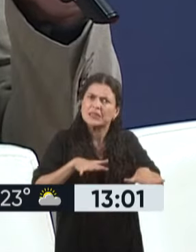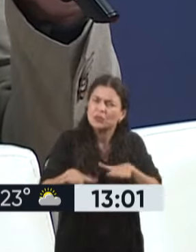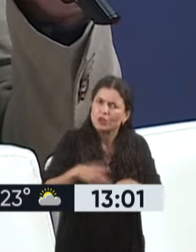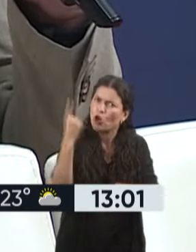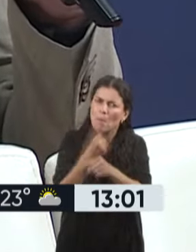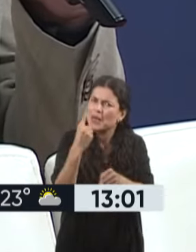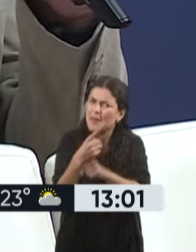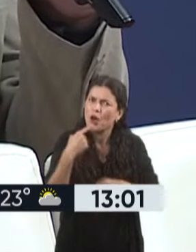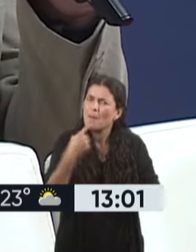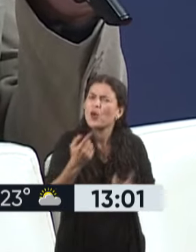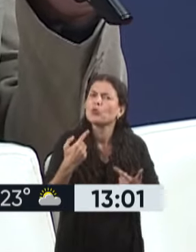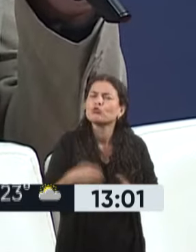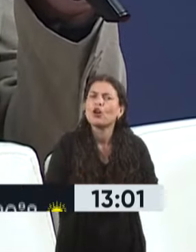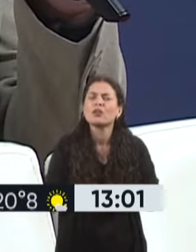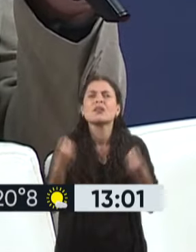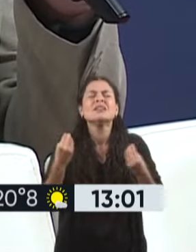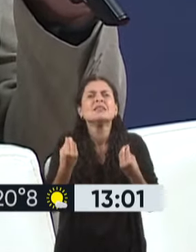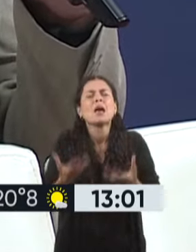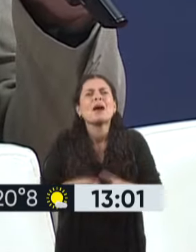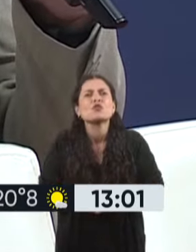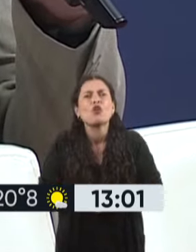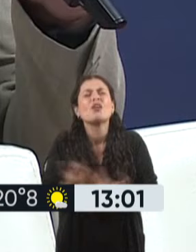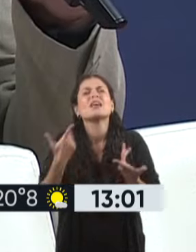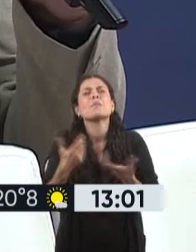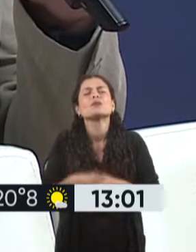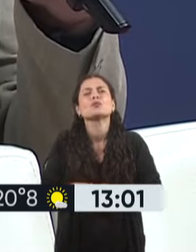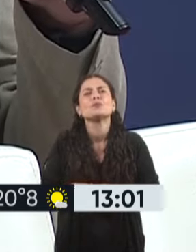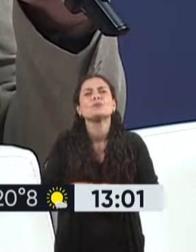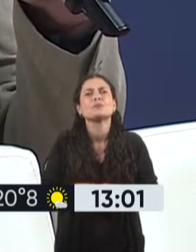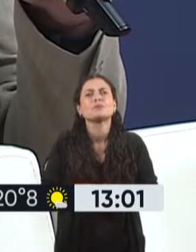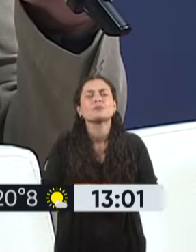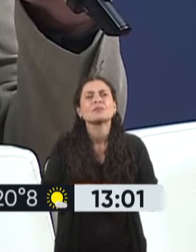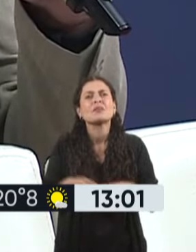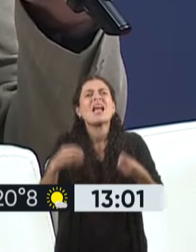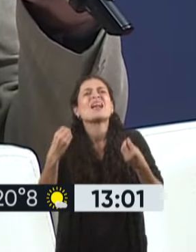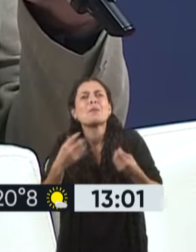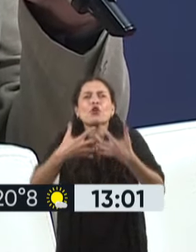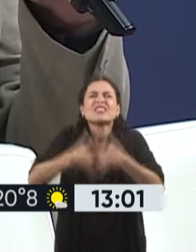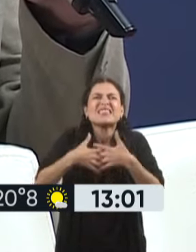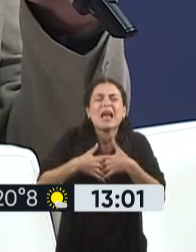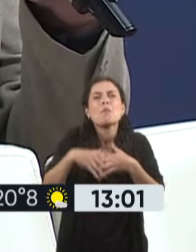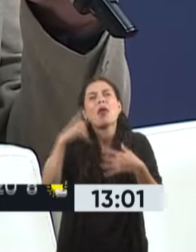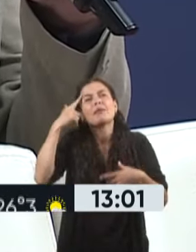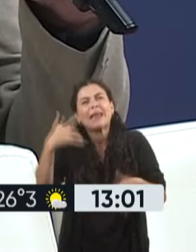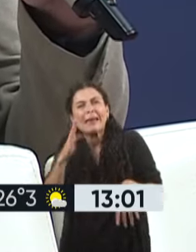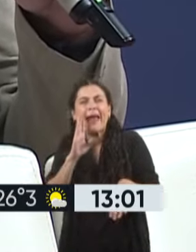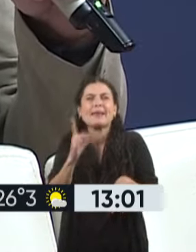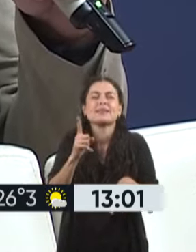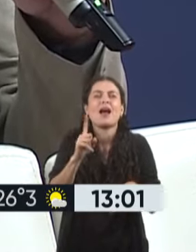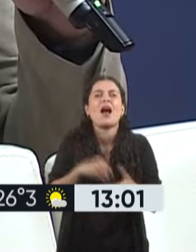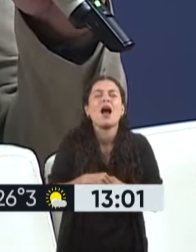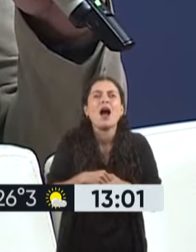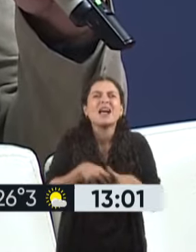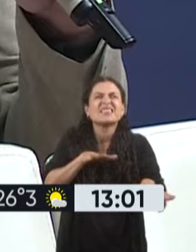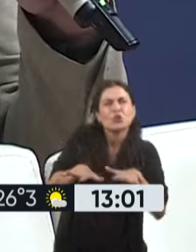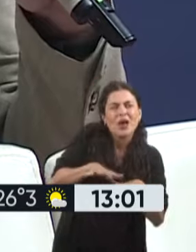primera pregunta es, ¿qué pasó con el sistema de inteligencia argentino en cuanto a las audiencias